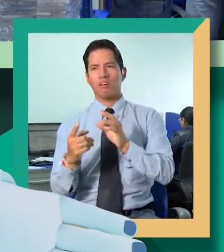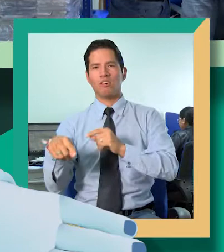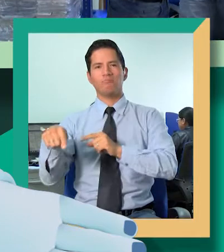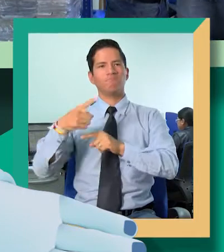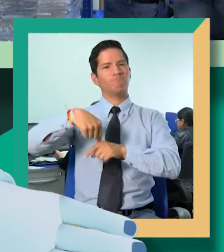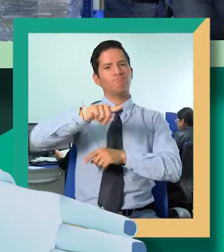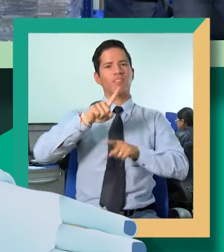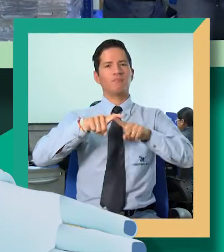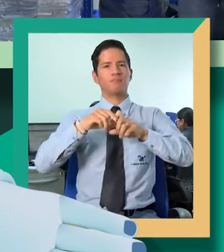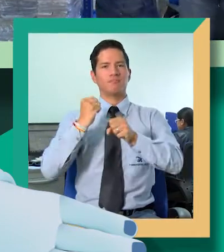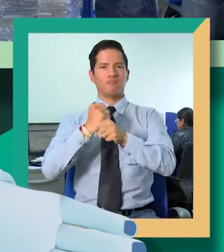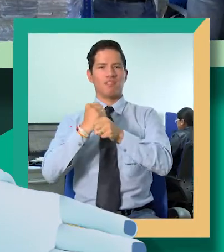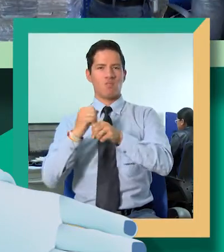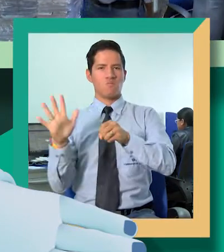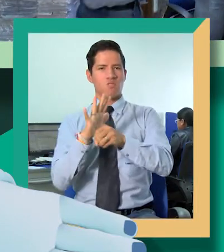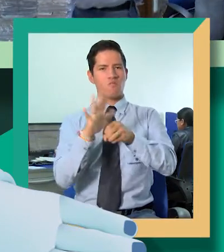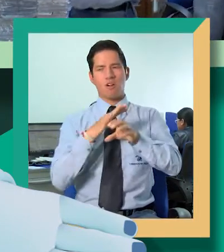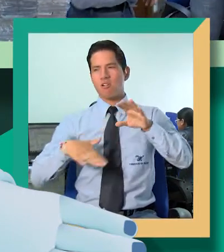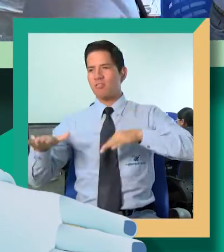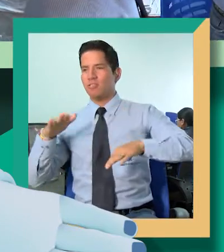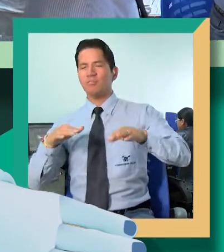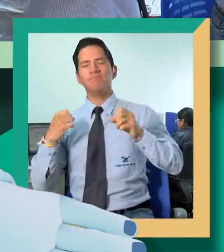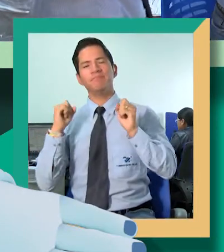Y que de cierto modo estamos al mismo nivel.